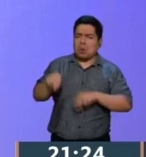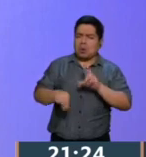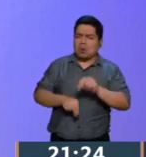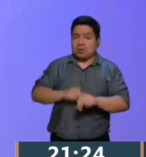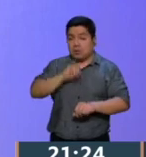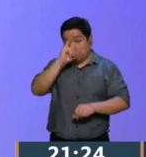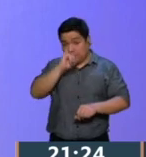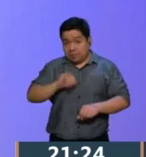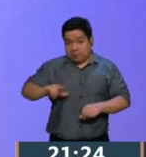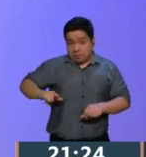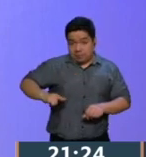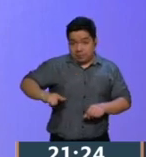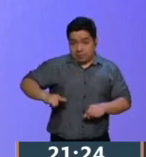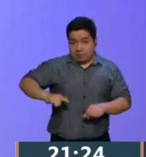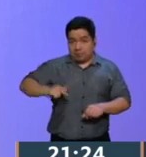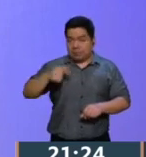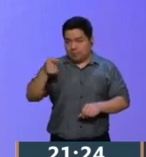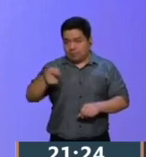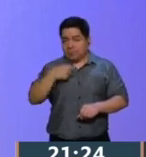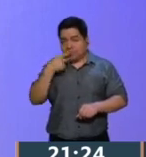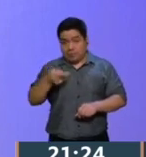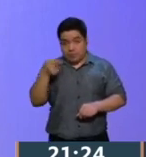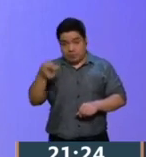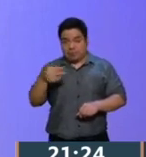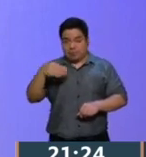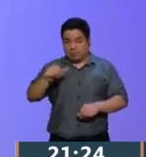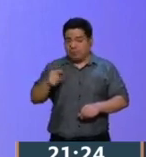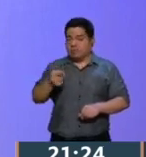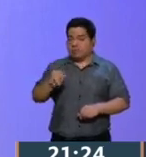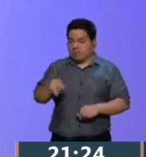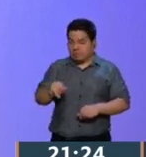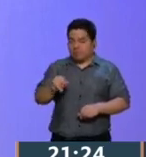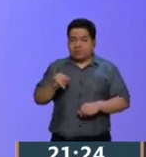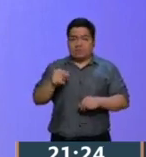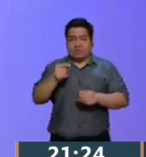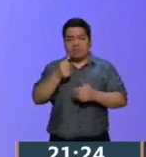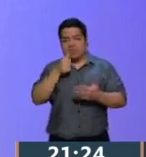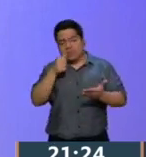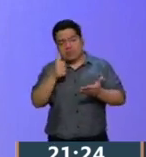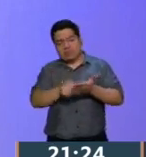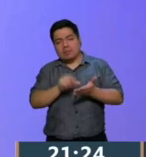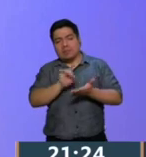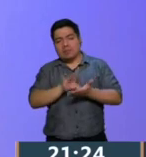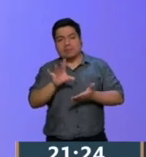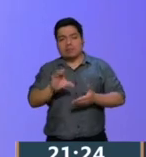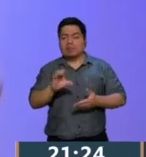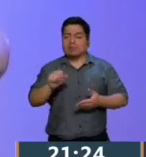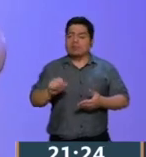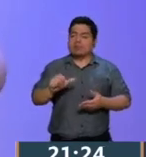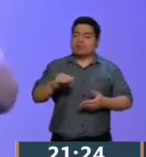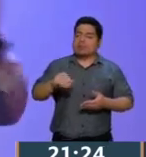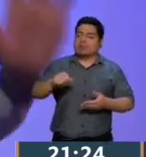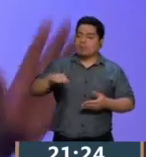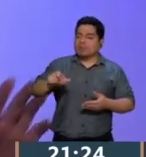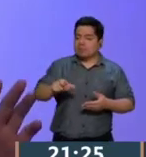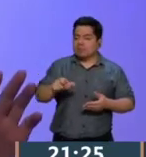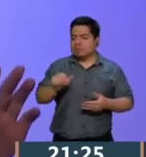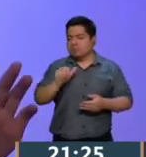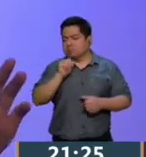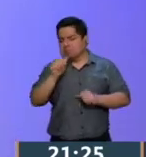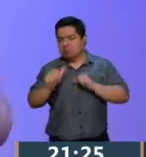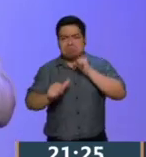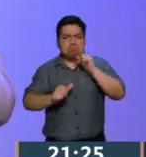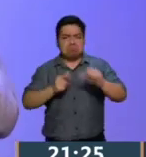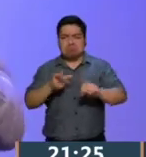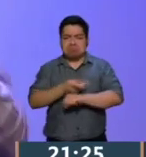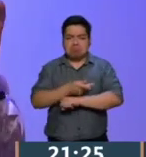de gobierno, en voz del jefe de gobierno Martí Batres, mediante un comunicado de SACMEX dijeron que no pasaba nada,